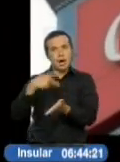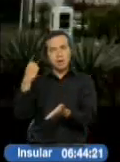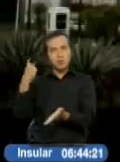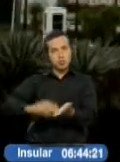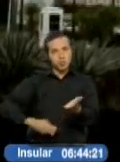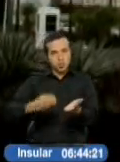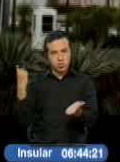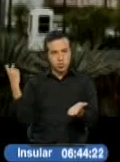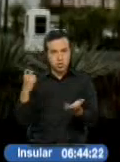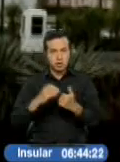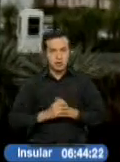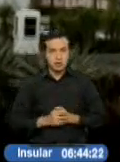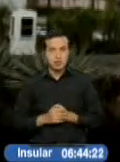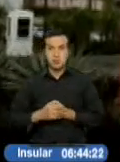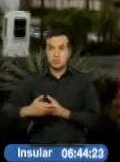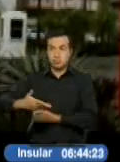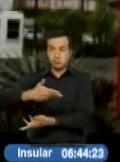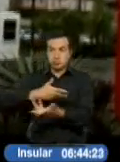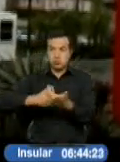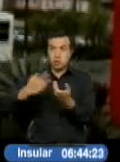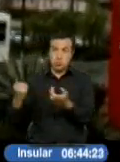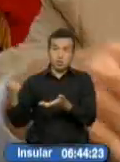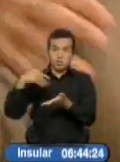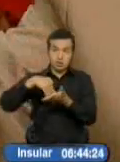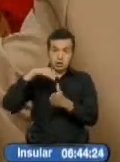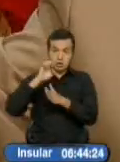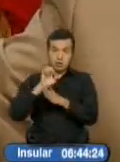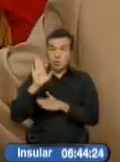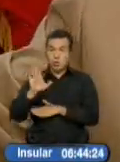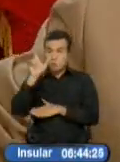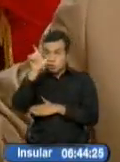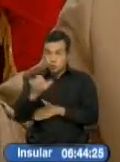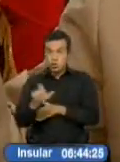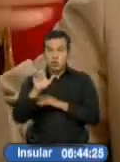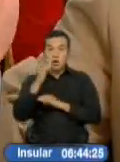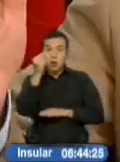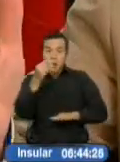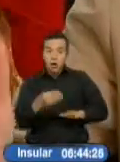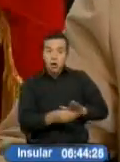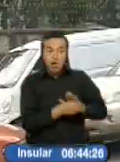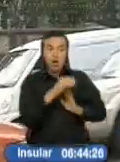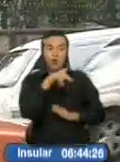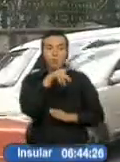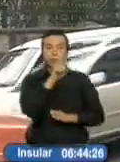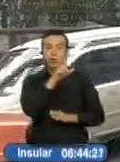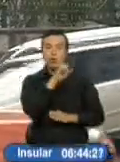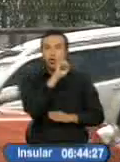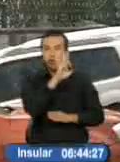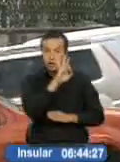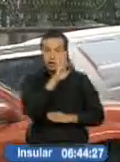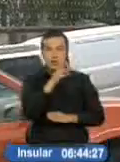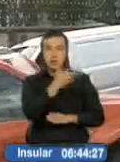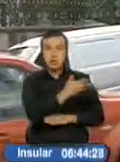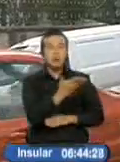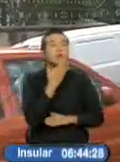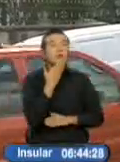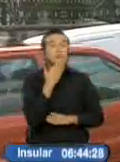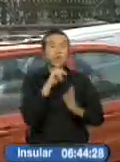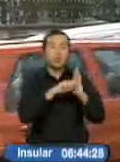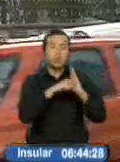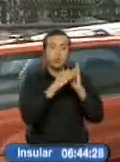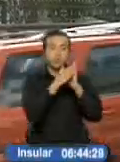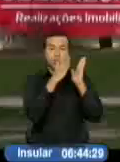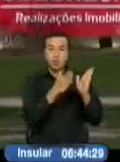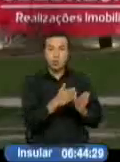multas. Para lograr el retorno de la empresa al Ecuador, Conceição habría sobornado a Carlos Polit, en aquella época Contralor General